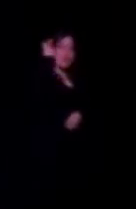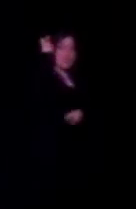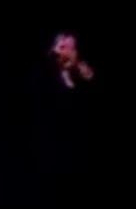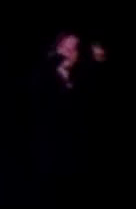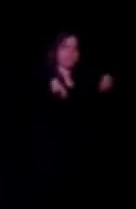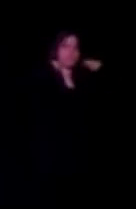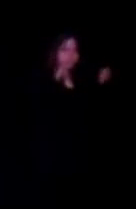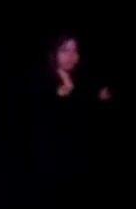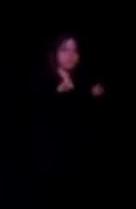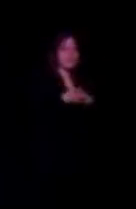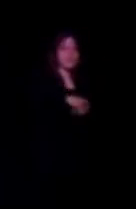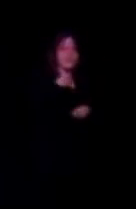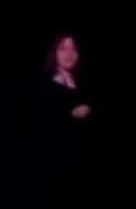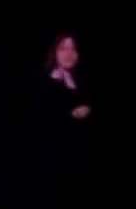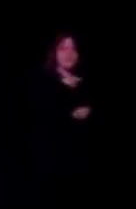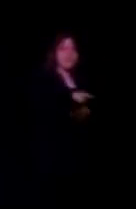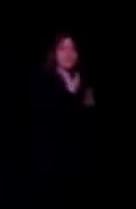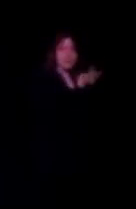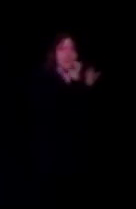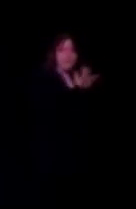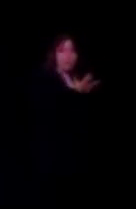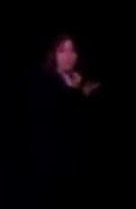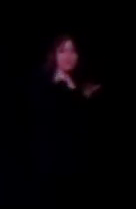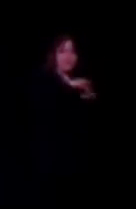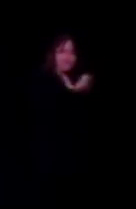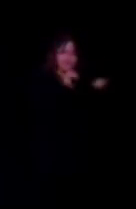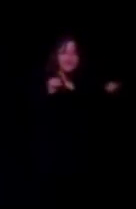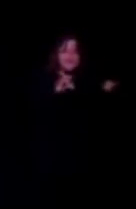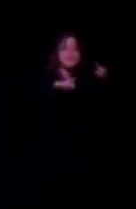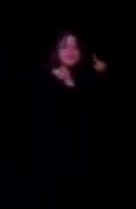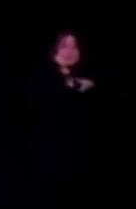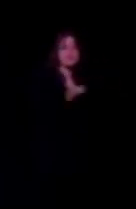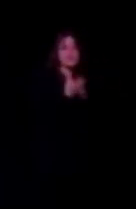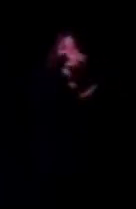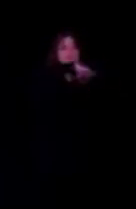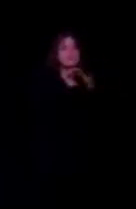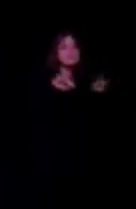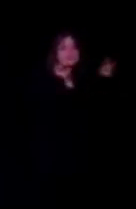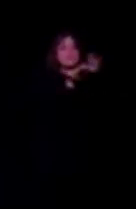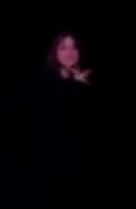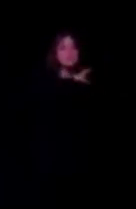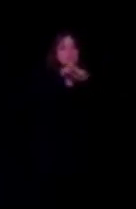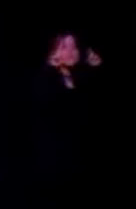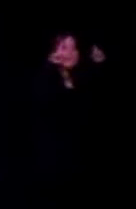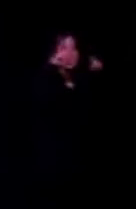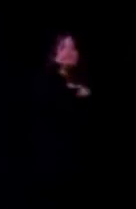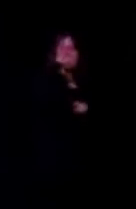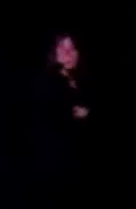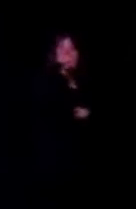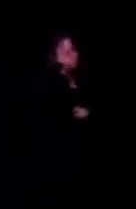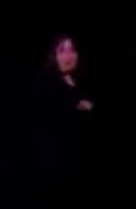ahí se creó a partir de ese informe el centro especializado de recursos educativos el cr